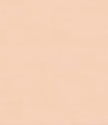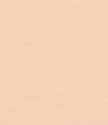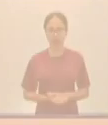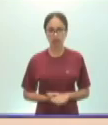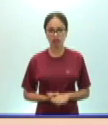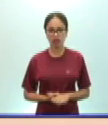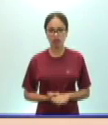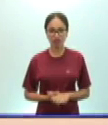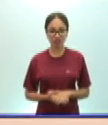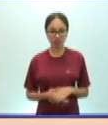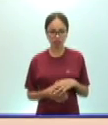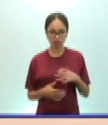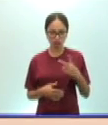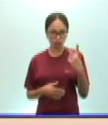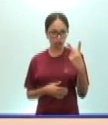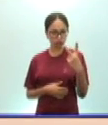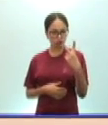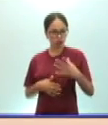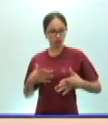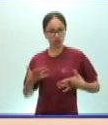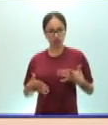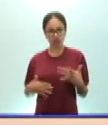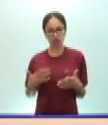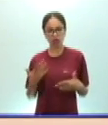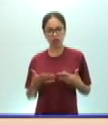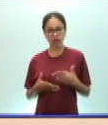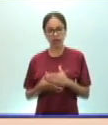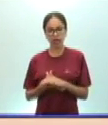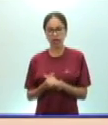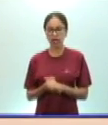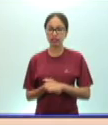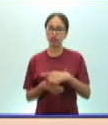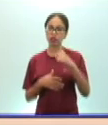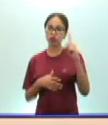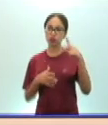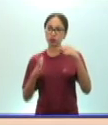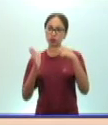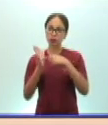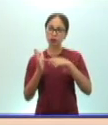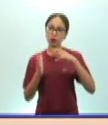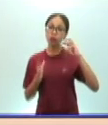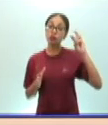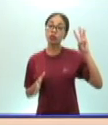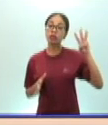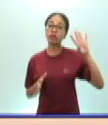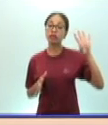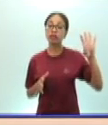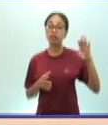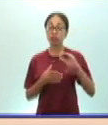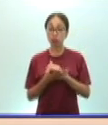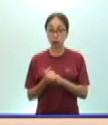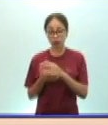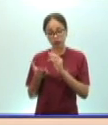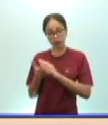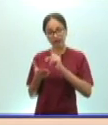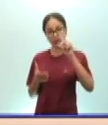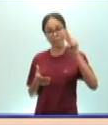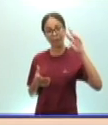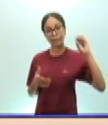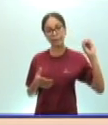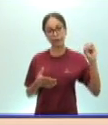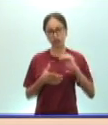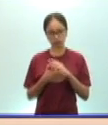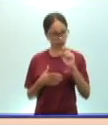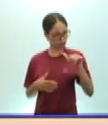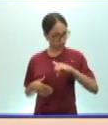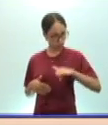Como segunda actividad les propongo el 1.34 del libro de texto de la página 20. Igual no copien el texto,